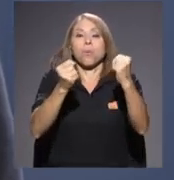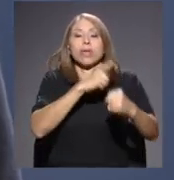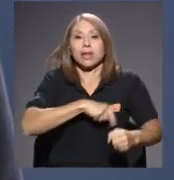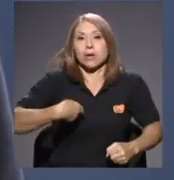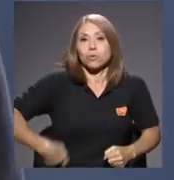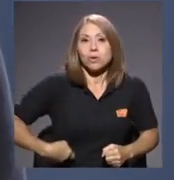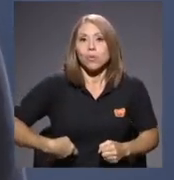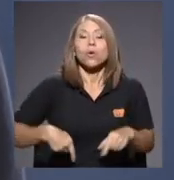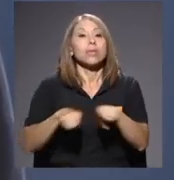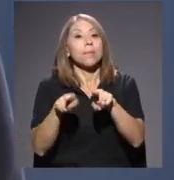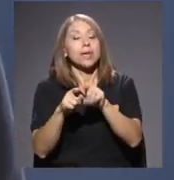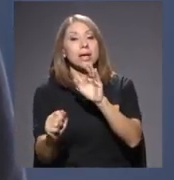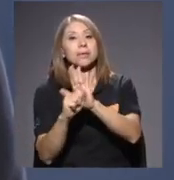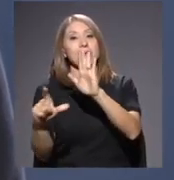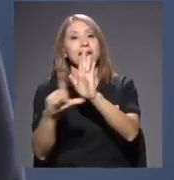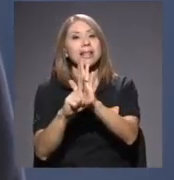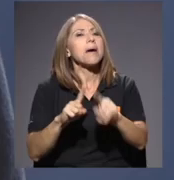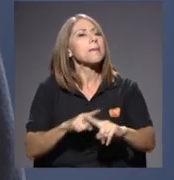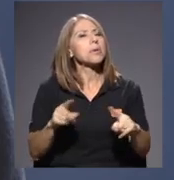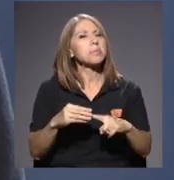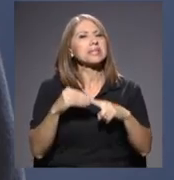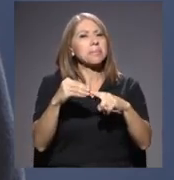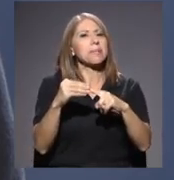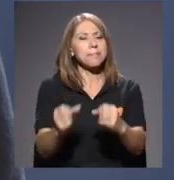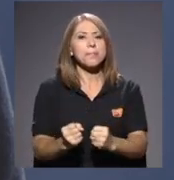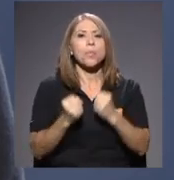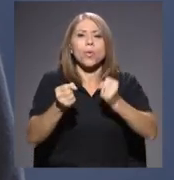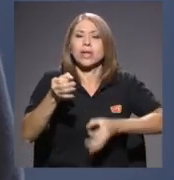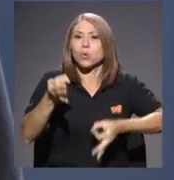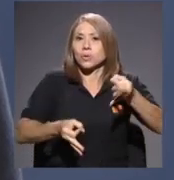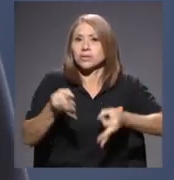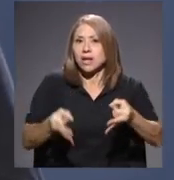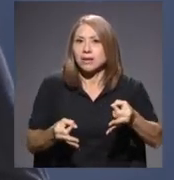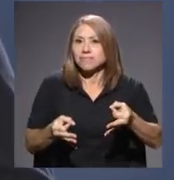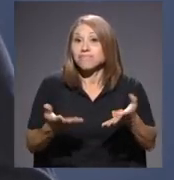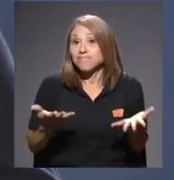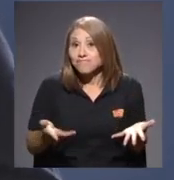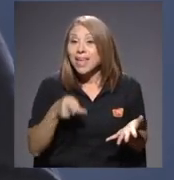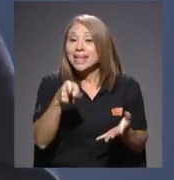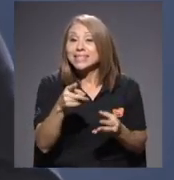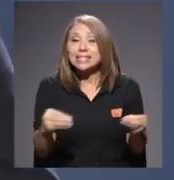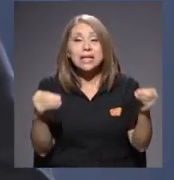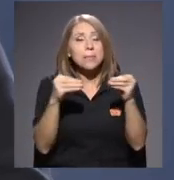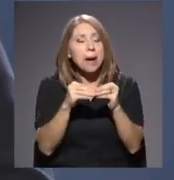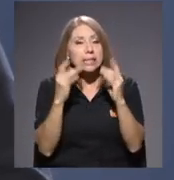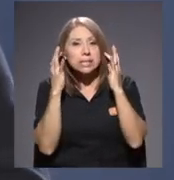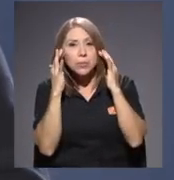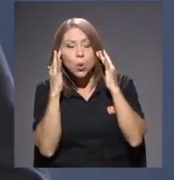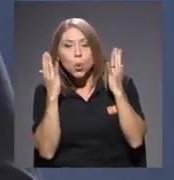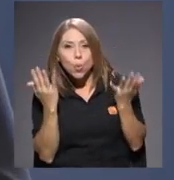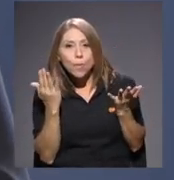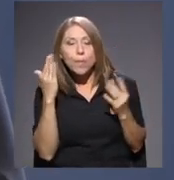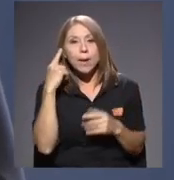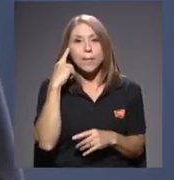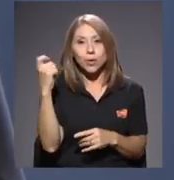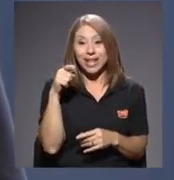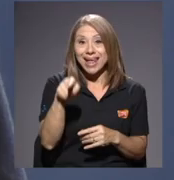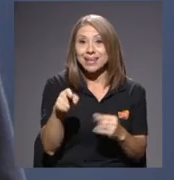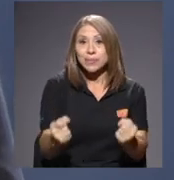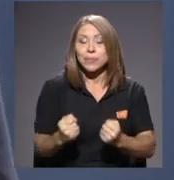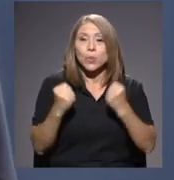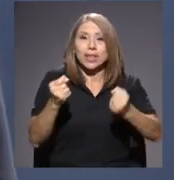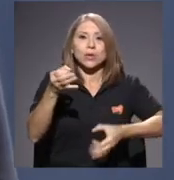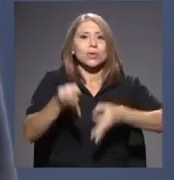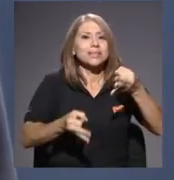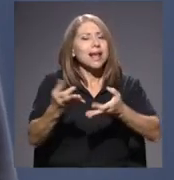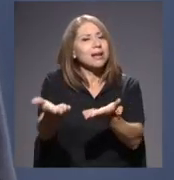pero principalmente el Poder Judicial, que es tal vez uno de los, tal vez el poder que más nos preocupa, sí, en el sentido de que es el que nos da